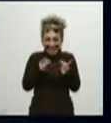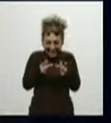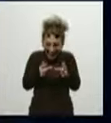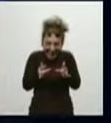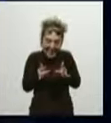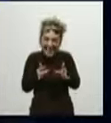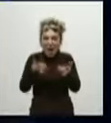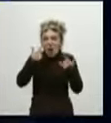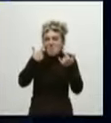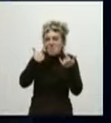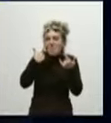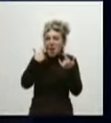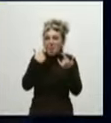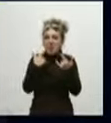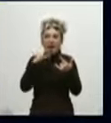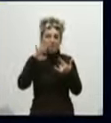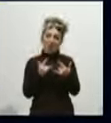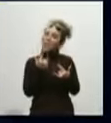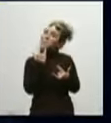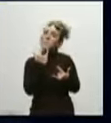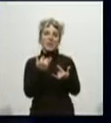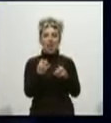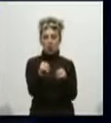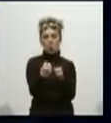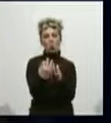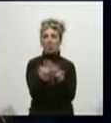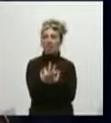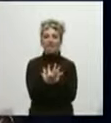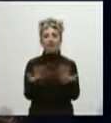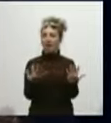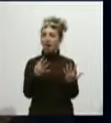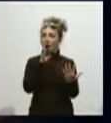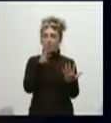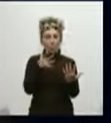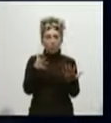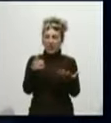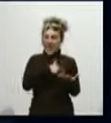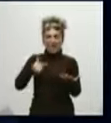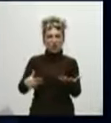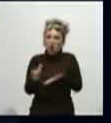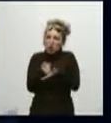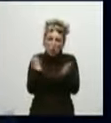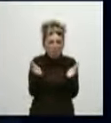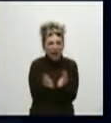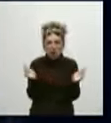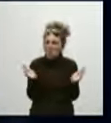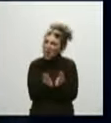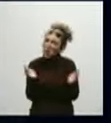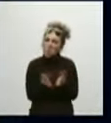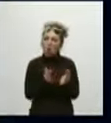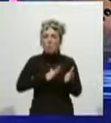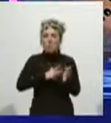Mira tú, esto tiene que ir con pilas y luces LED. ¡Ay, ay, ay, ay! Ay. Esto jodido lo tiene todo chico. Por favor, una lupa y unas